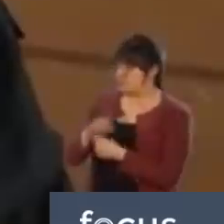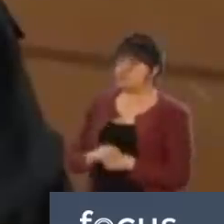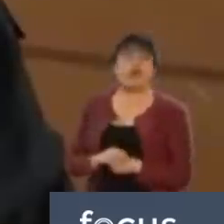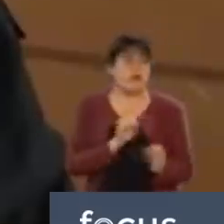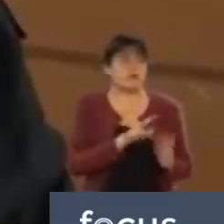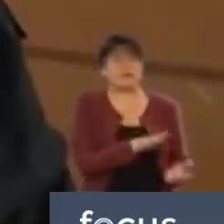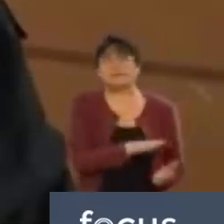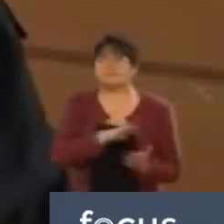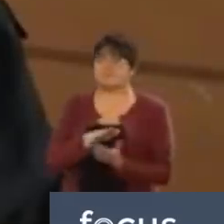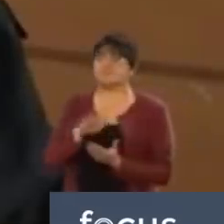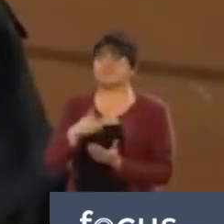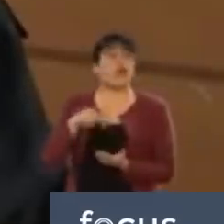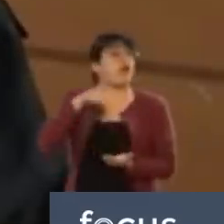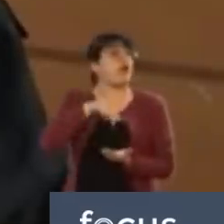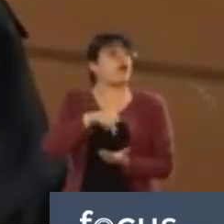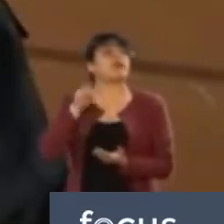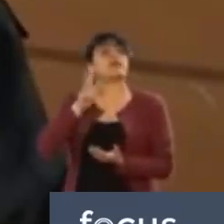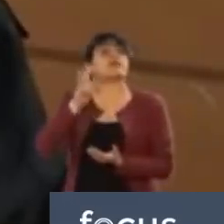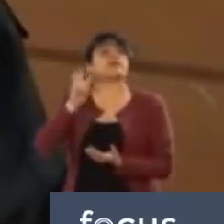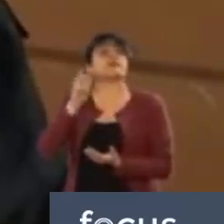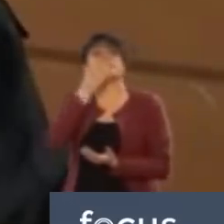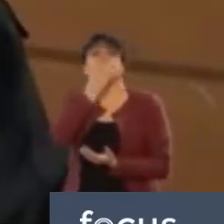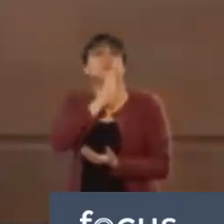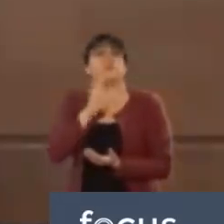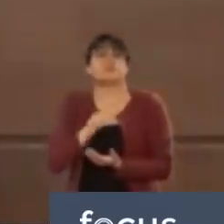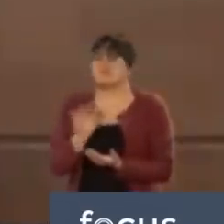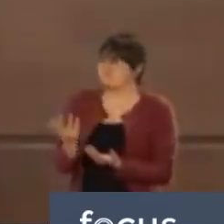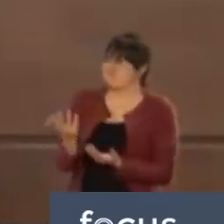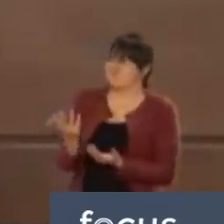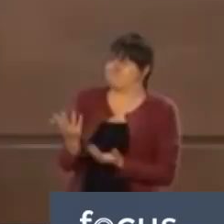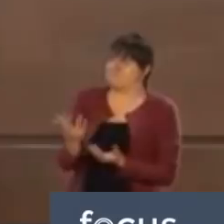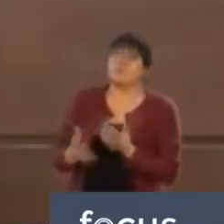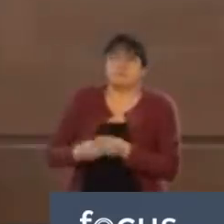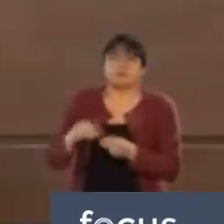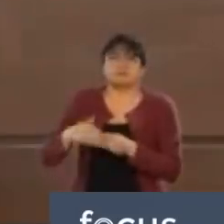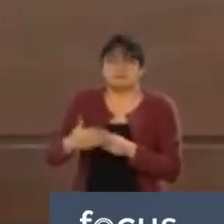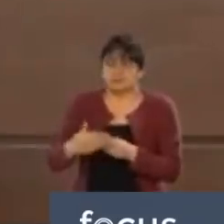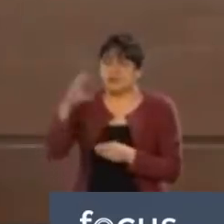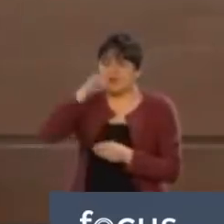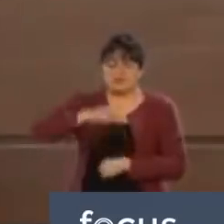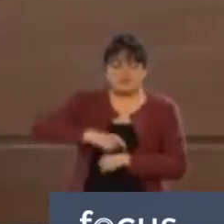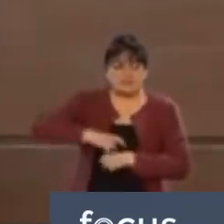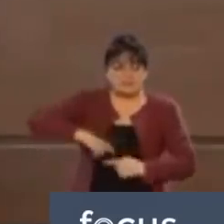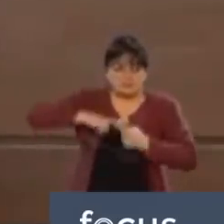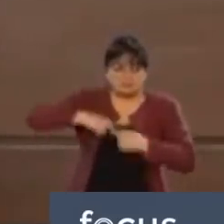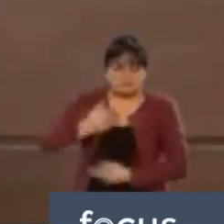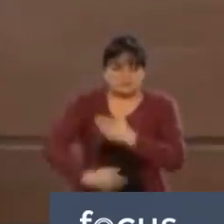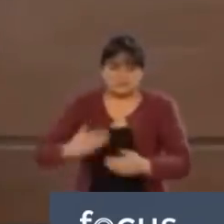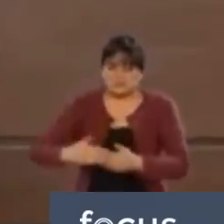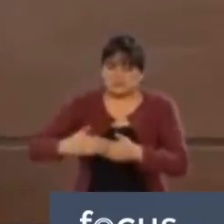número, ni aboque el mismo número. Desde eso hasta los plazos, los términos, la calidad de la investigación,